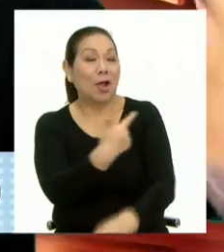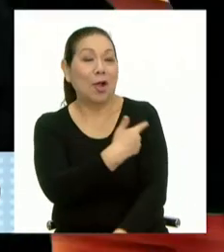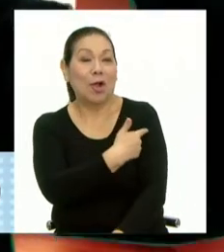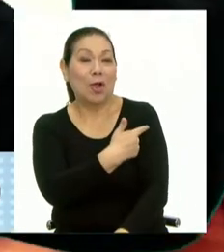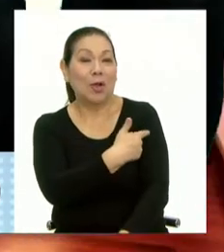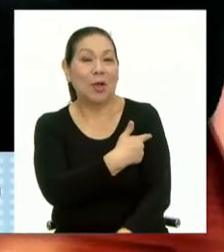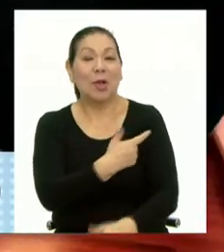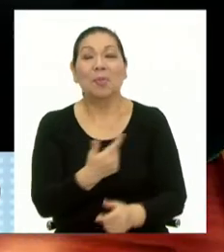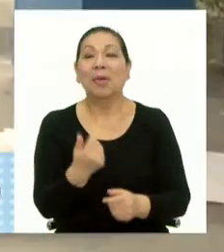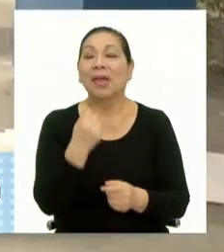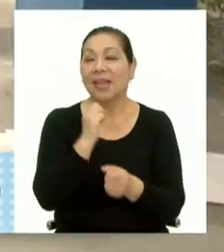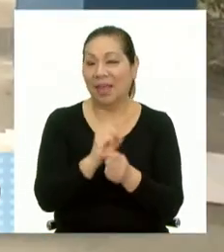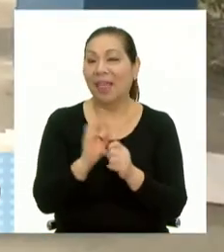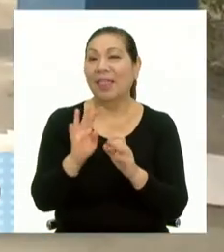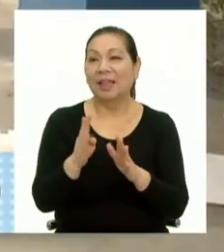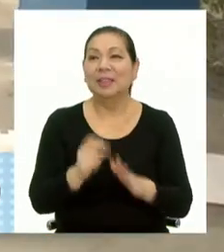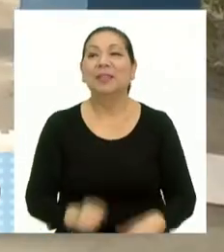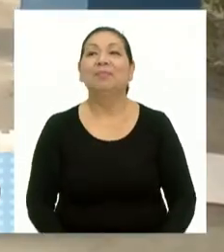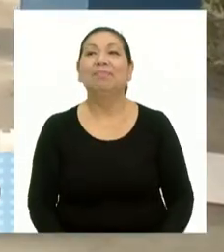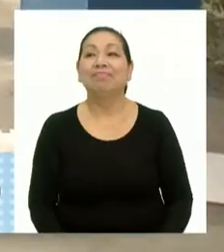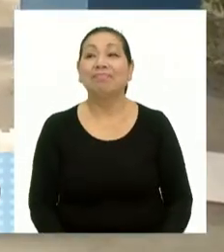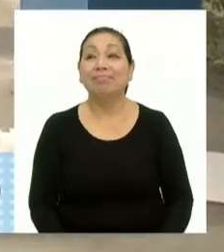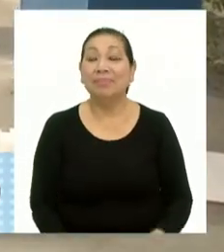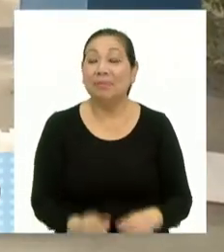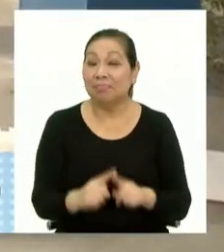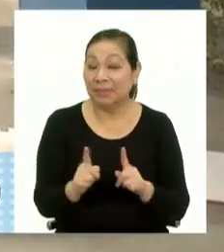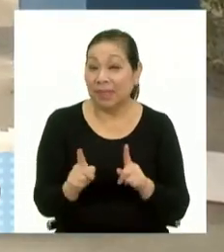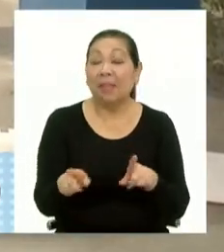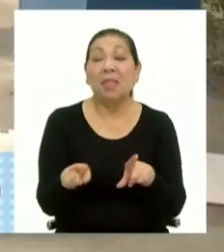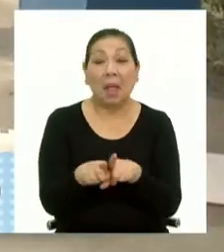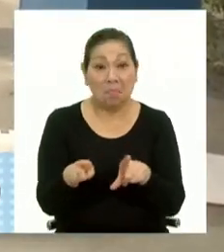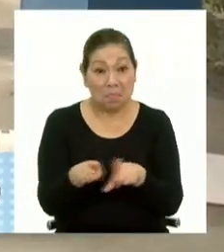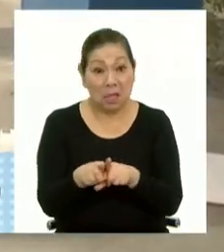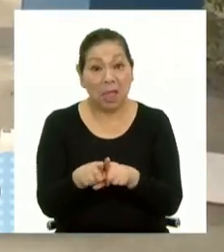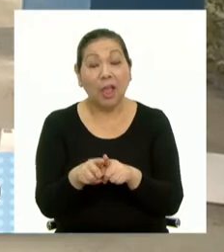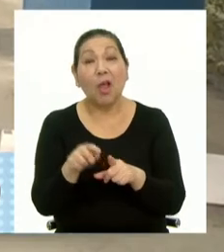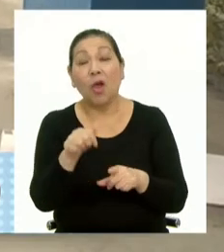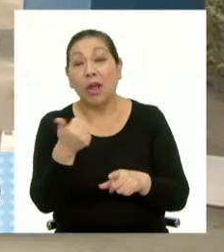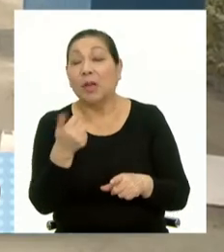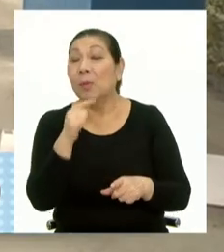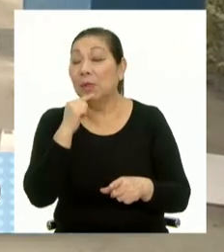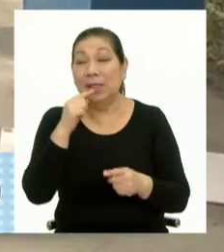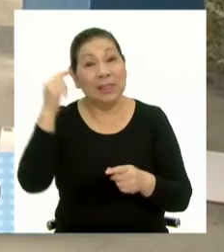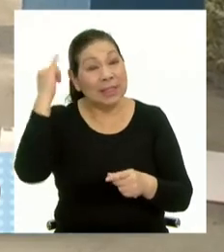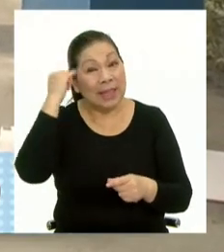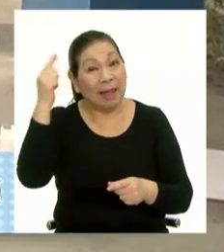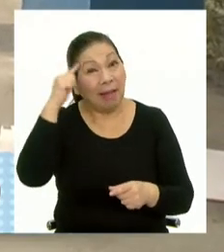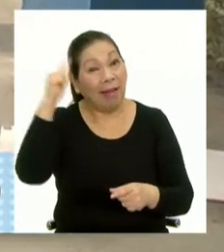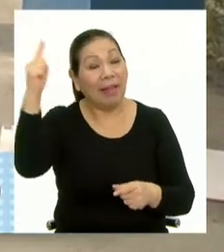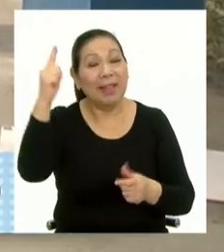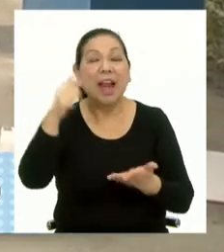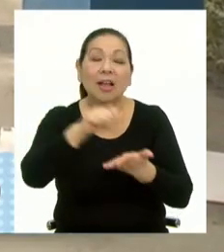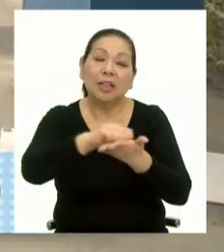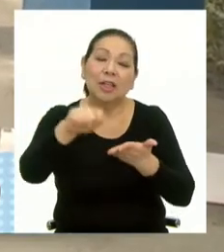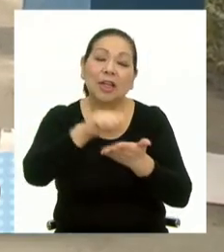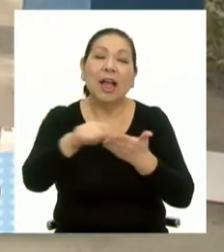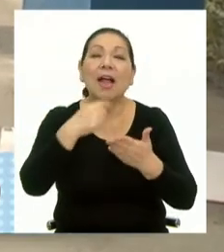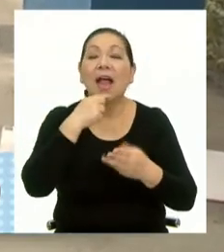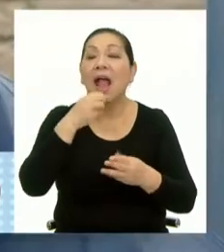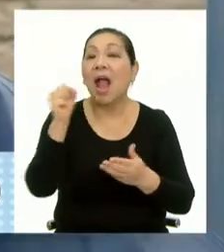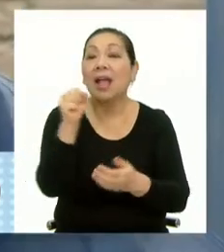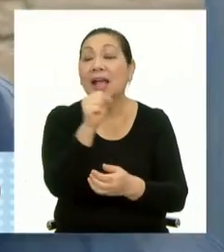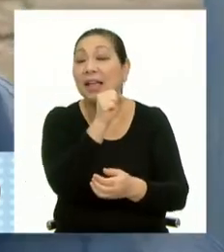COVID-19. Contra el virus del papiloma humano también se sacó un tema. se sacó también para la prevención